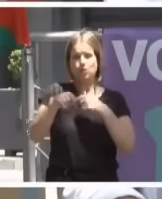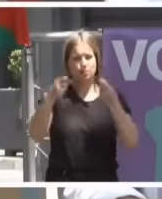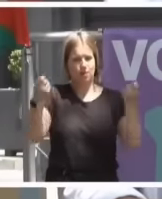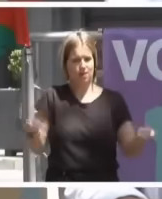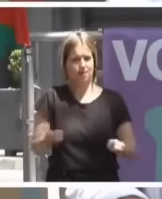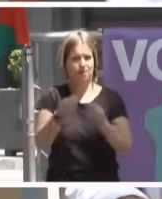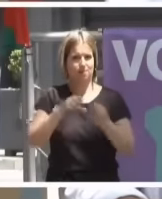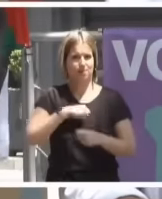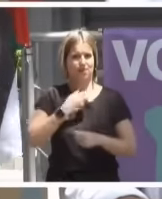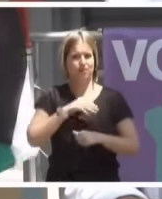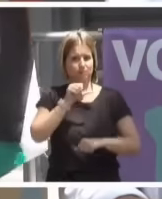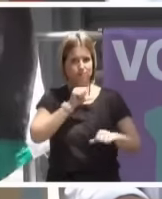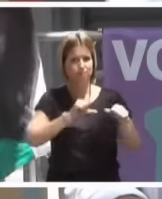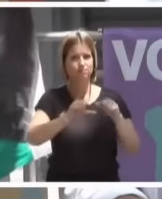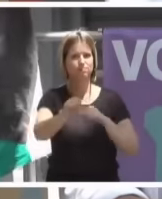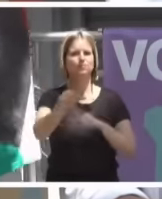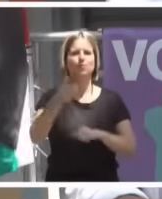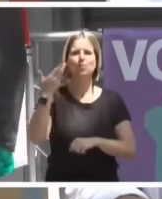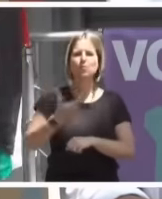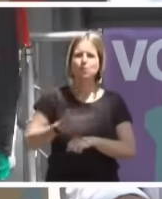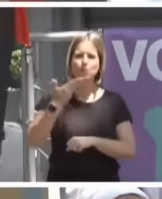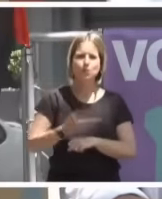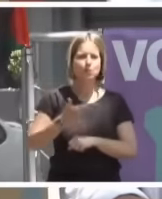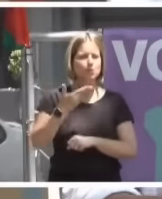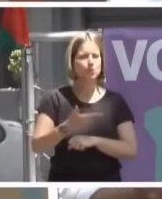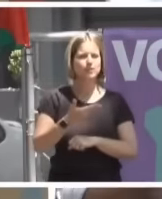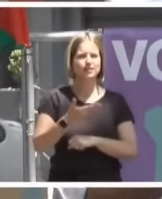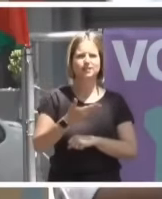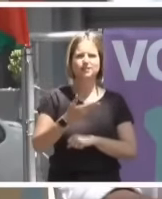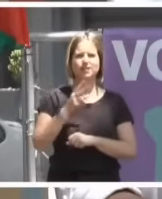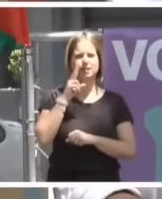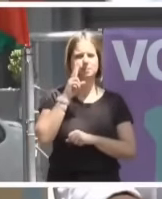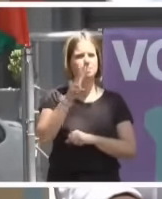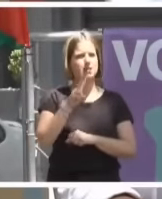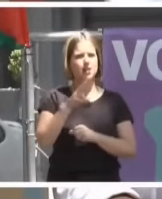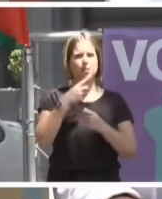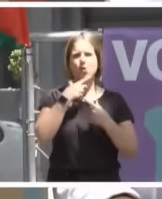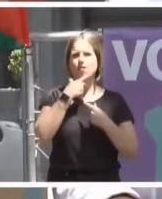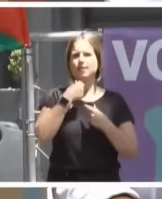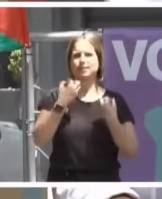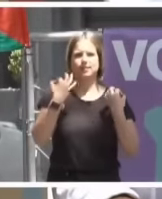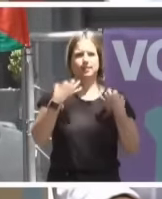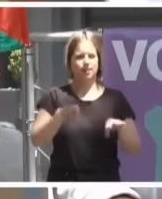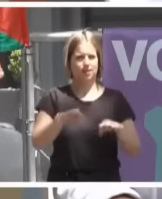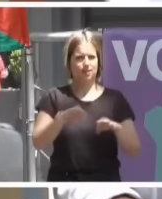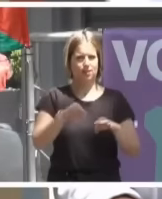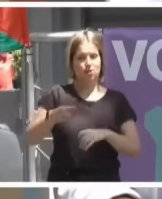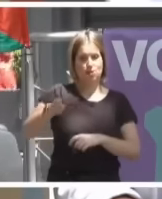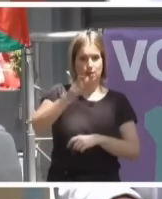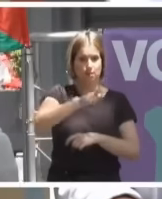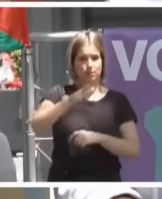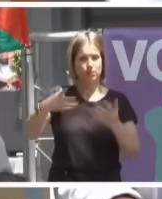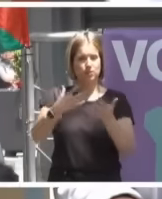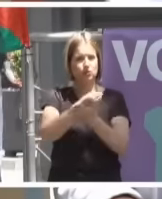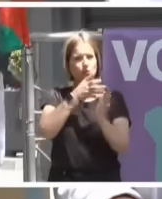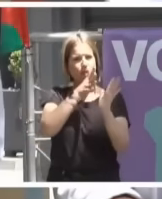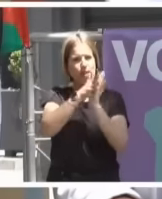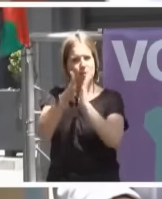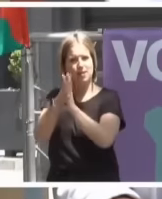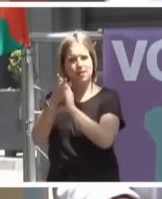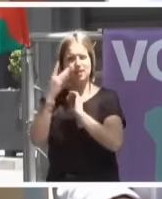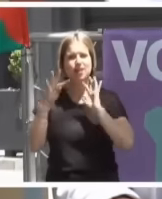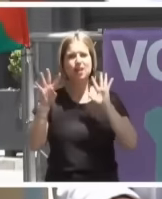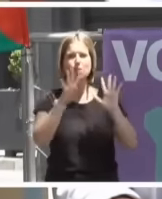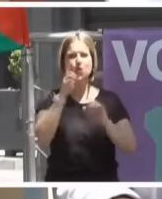encarar a partir de mañana, es muy importante que vayamos a lo sencillo, compañeros y compañeras. Explicadle a todo el mundo que el 9